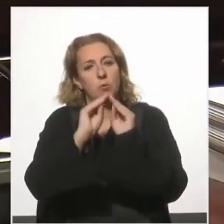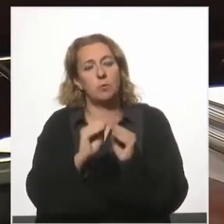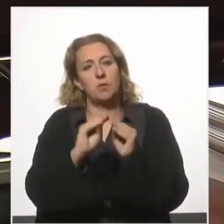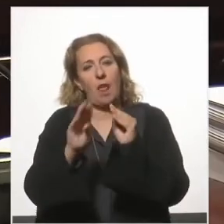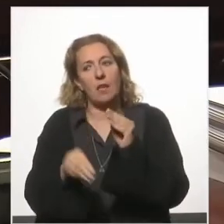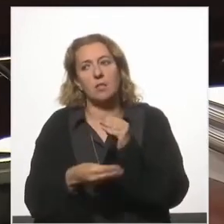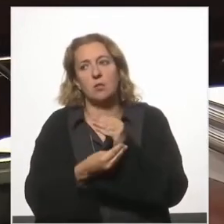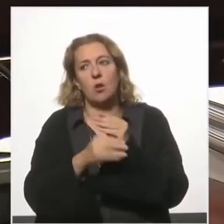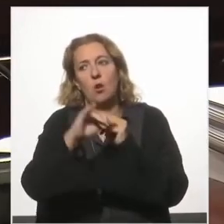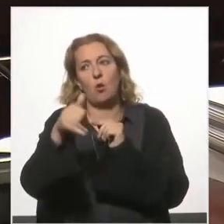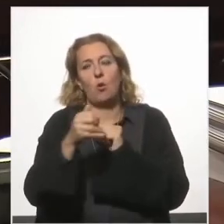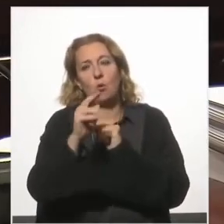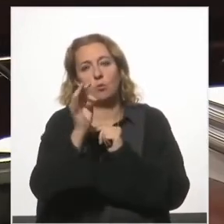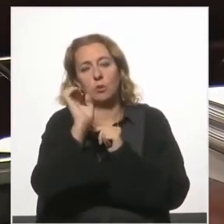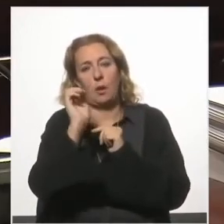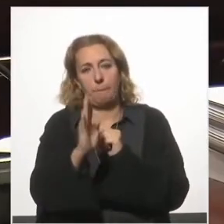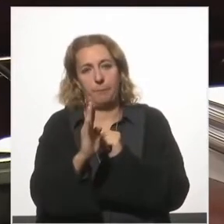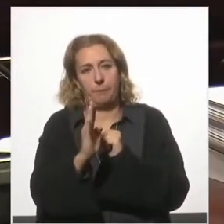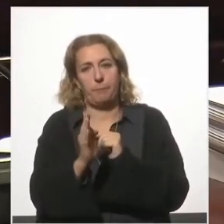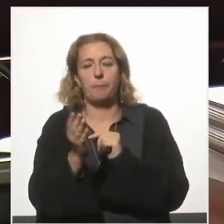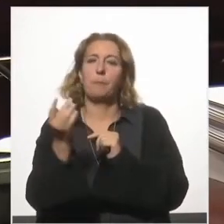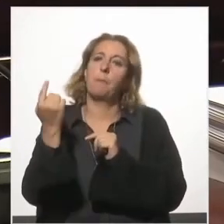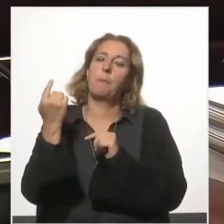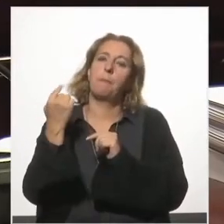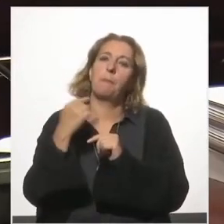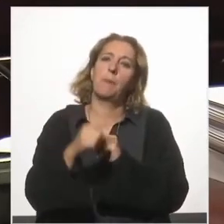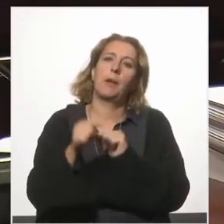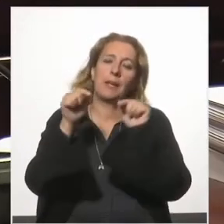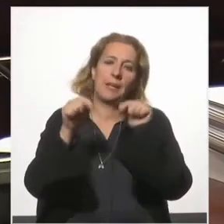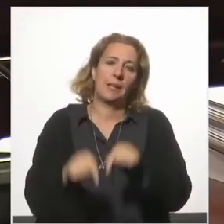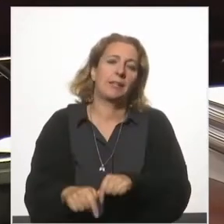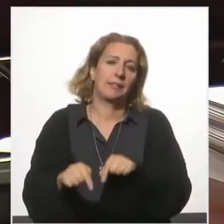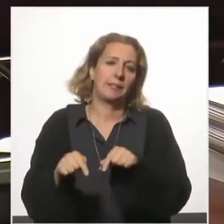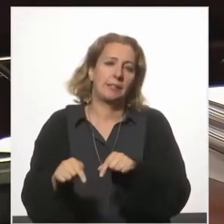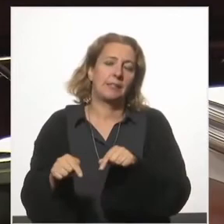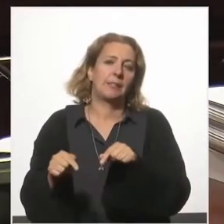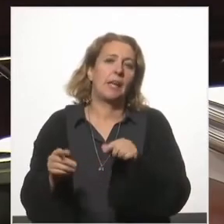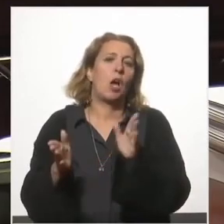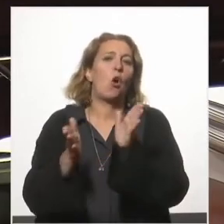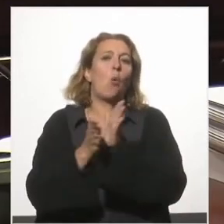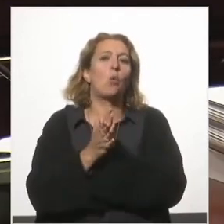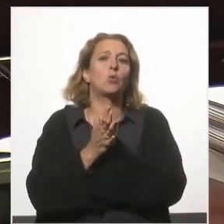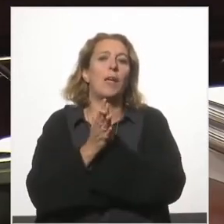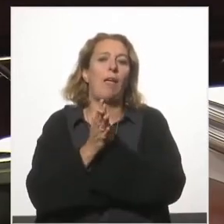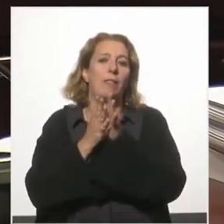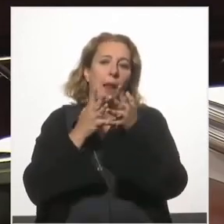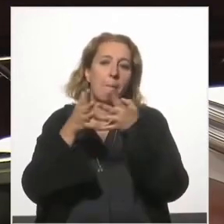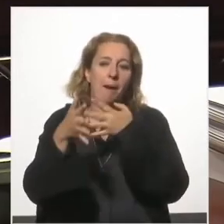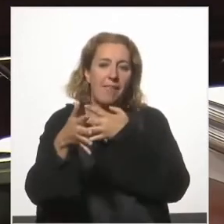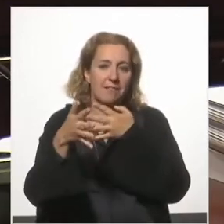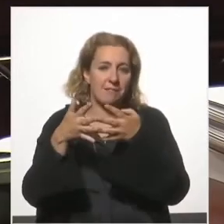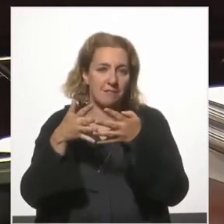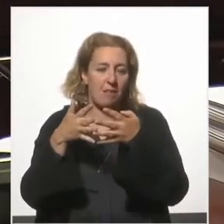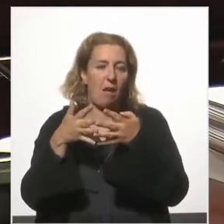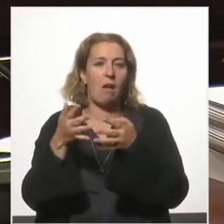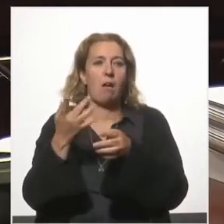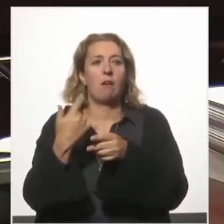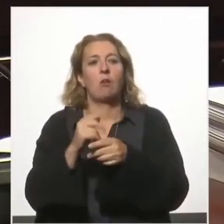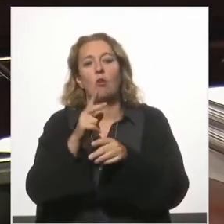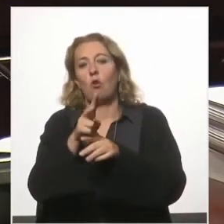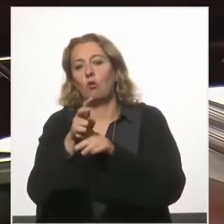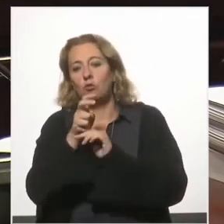para la JUTEP, para que esta Junta de Transparencia, que